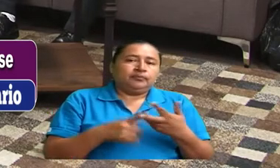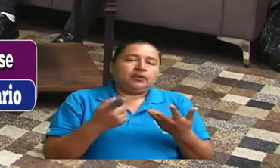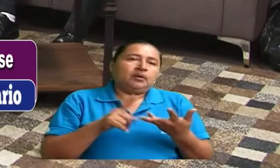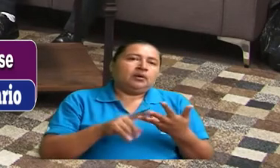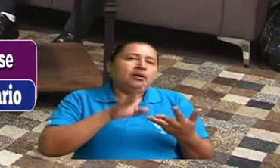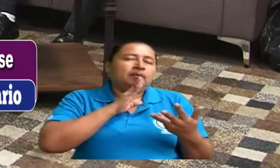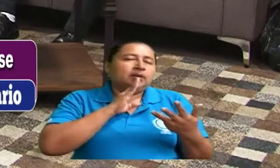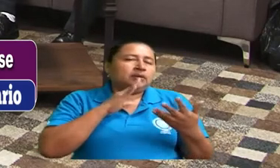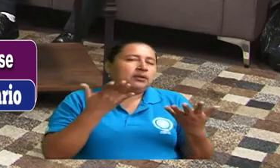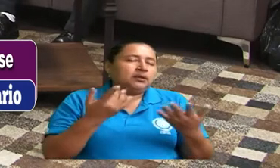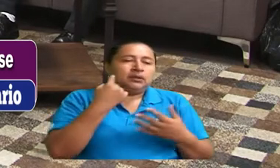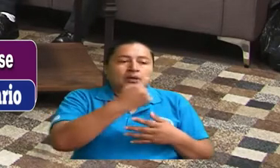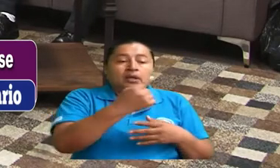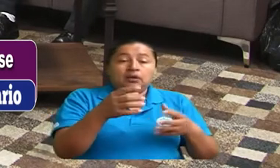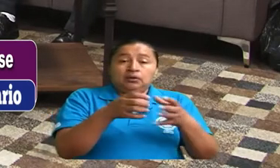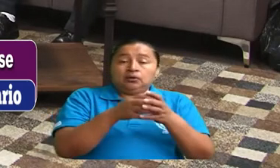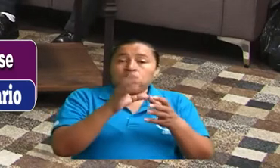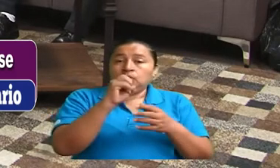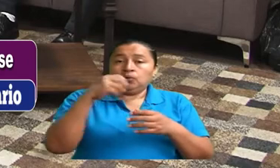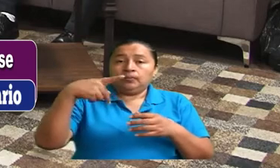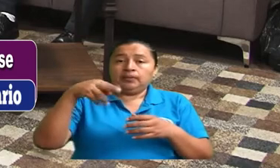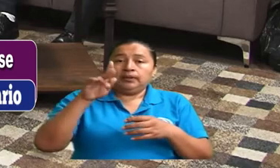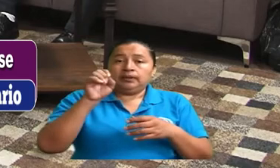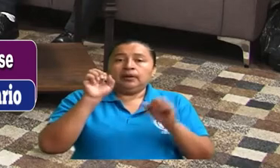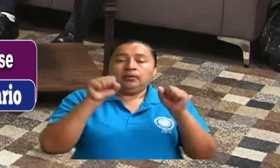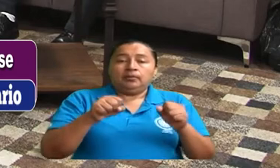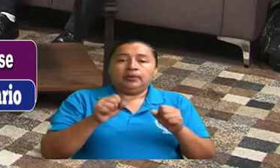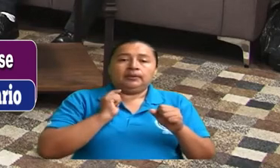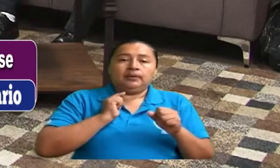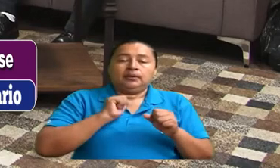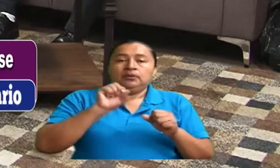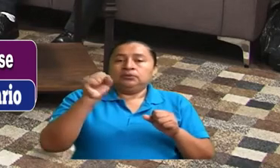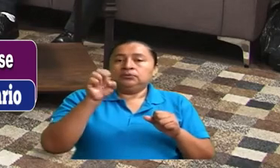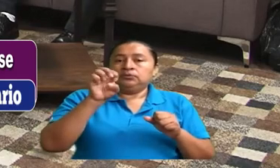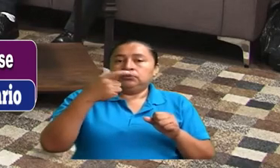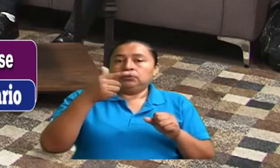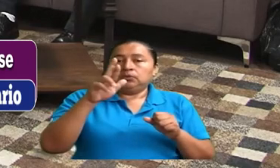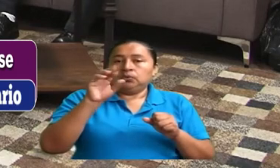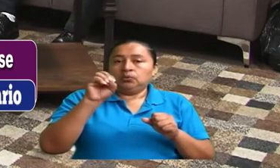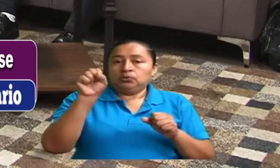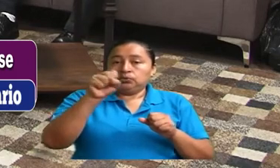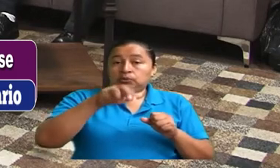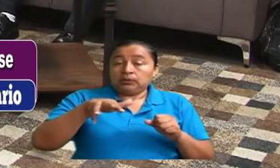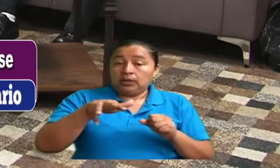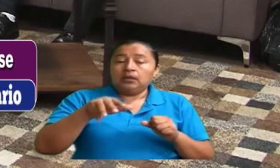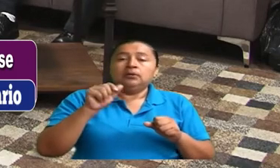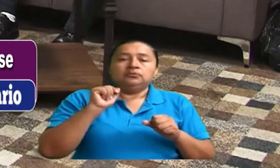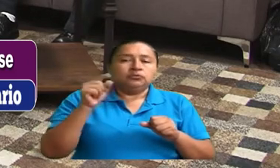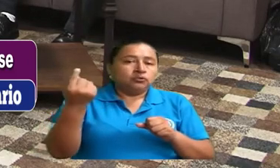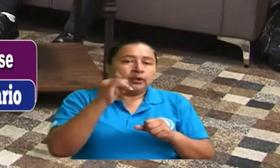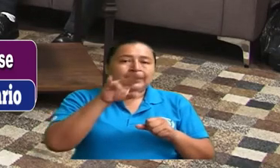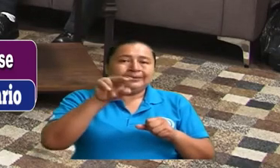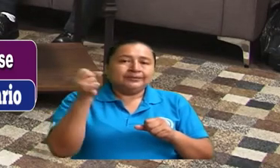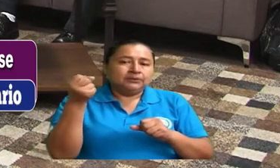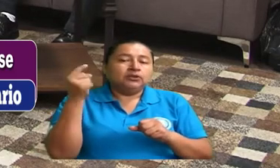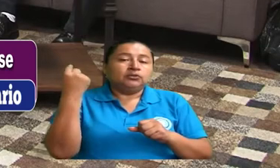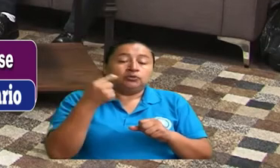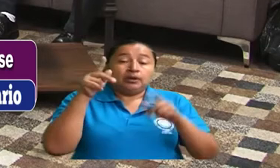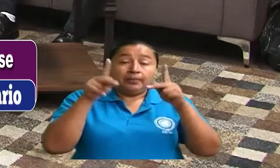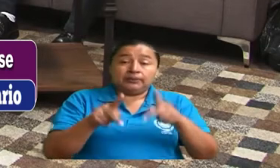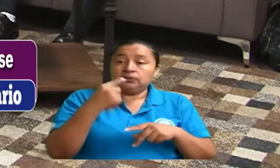de que cada cooperativa pueda acceder a un seguro social, no solo se beneficia el reciclador de base, claro, o